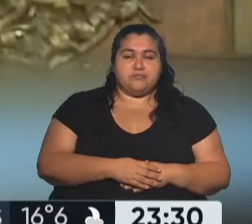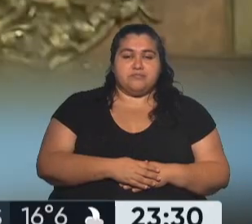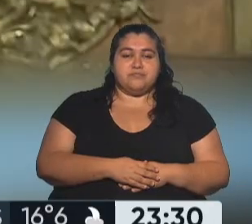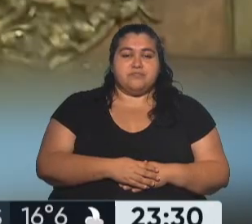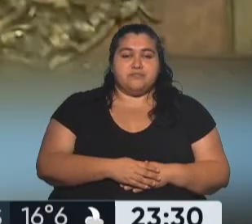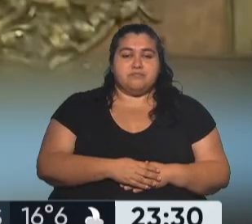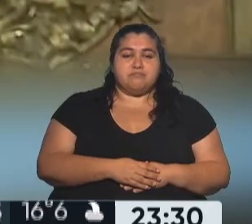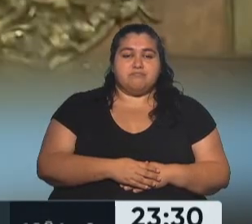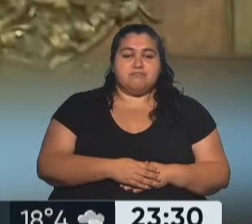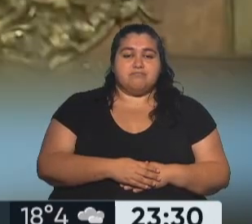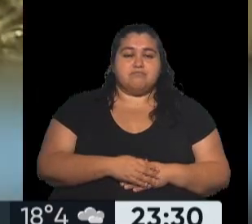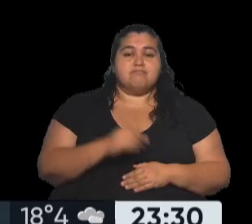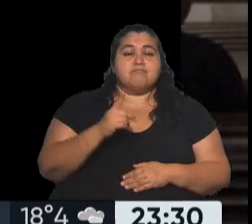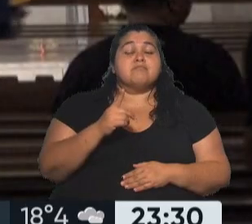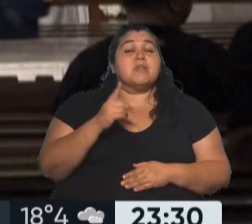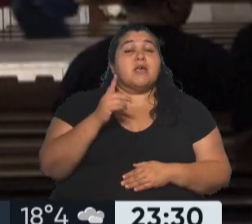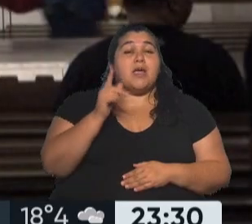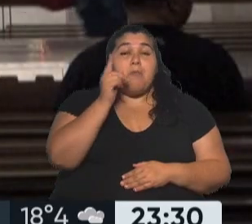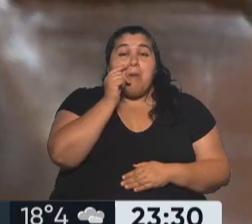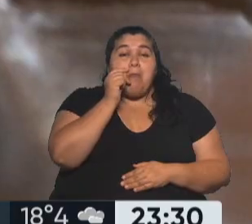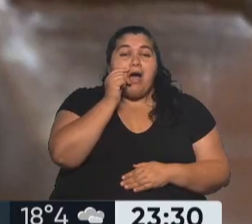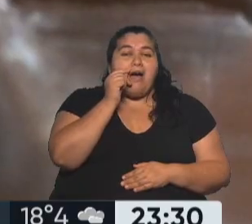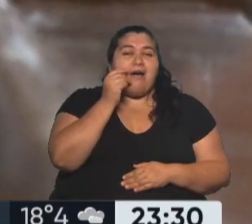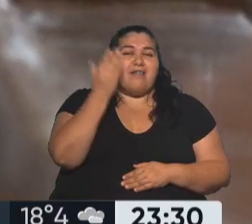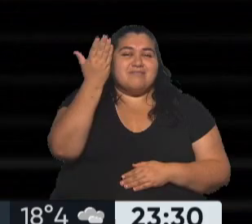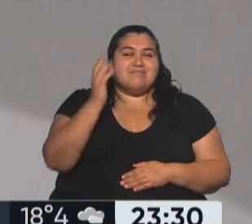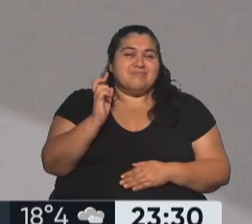Se nos fue el Papa de los pobres.